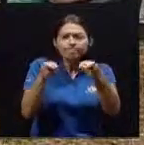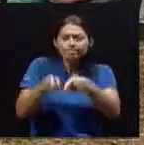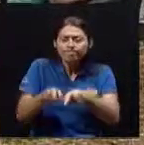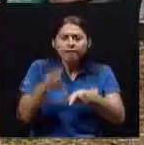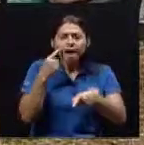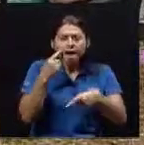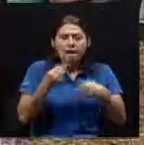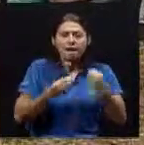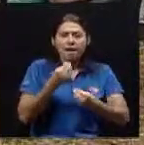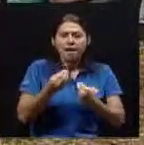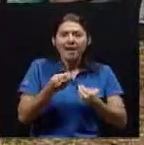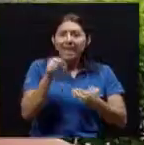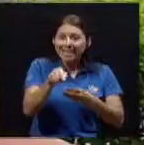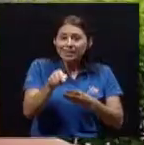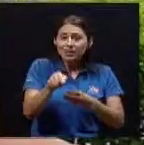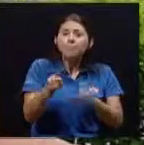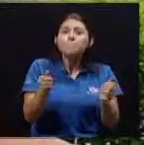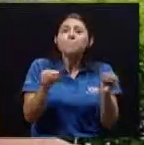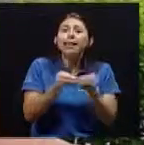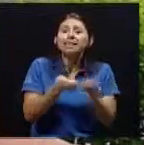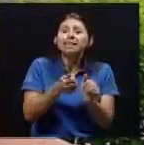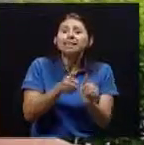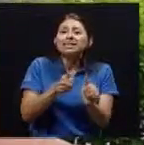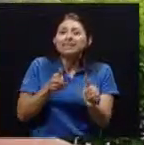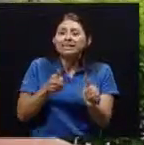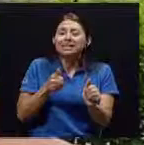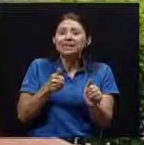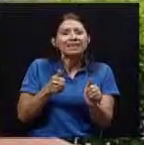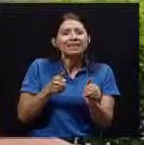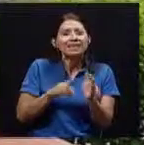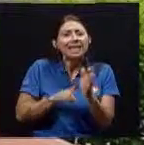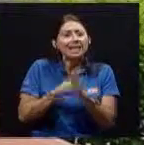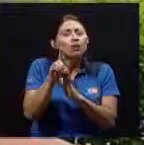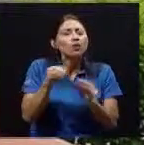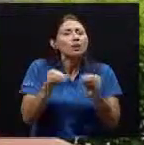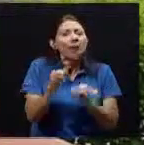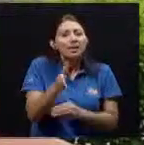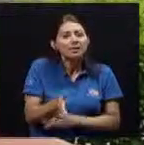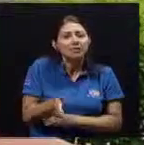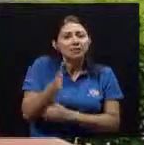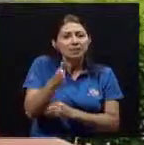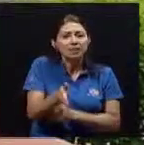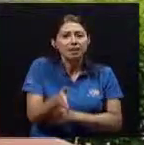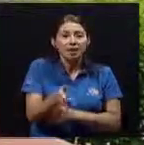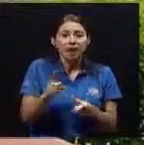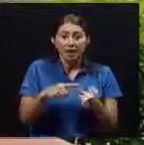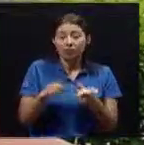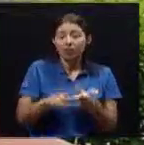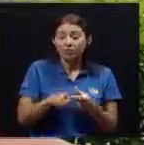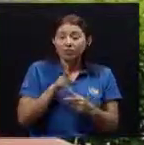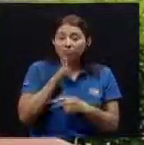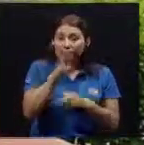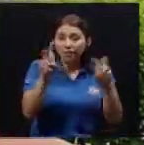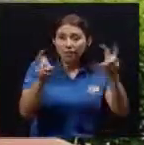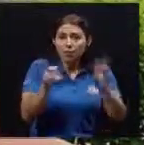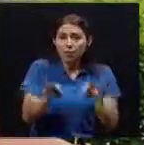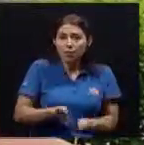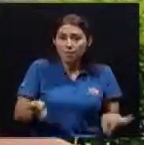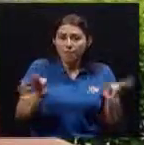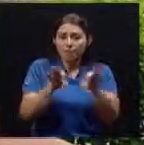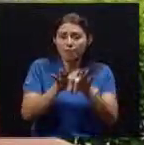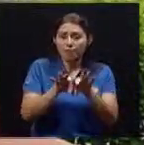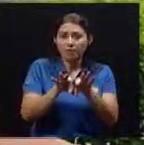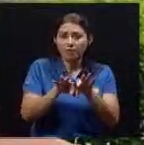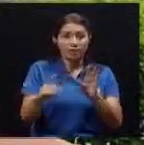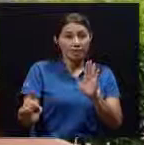ver las consecuencias de los actos, está más pobremente desarrollado. Entonces en realidad Este tema es muy importante,